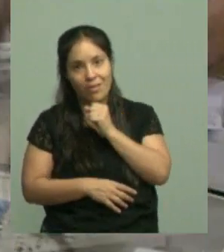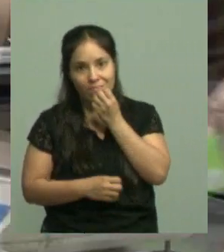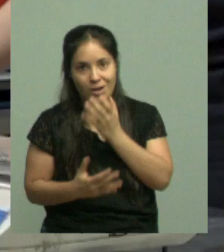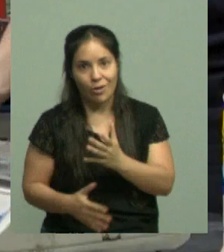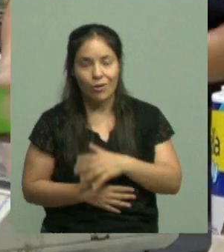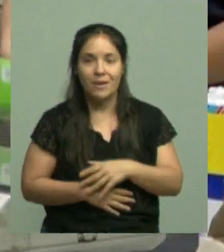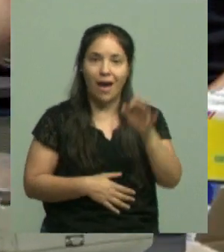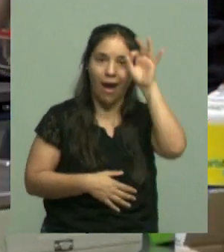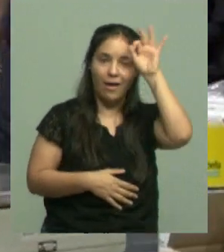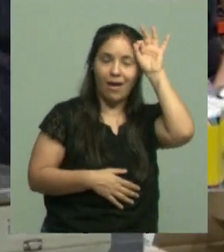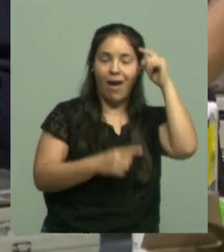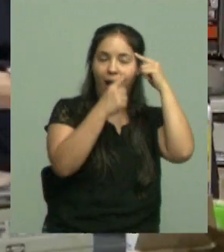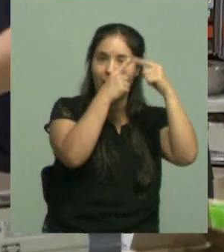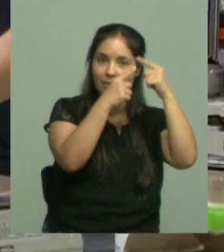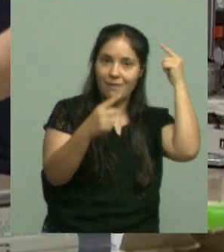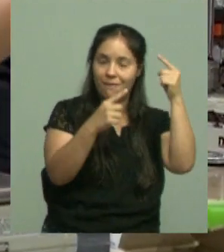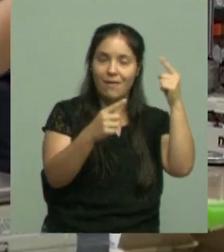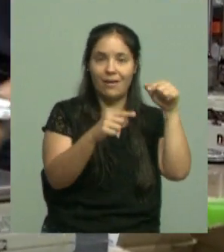ACV es mucho mayor, mucho peor.